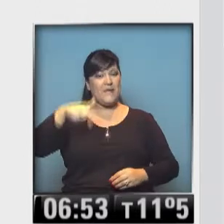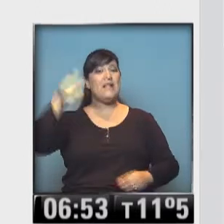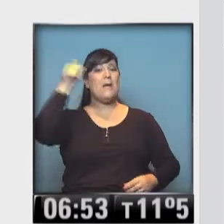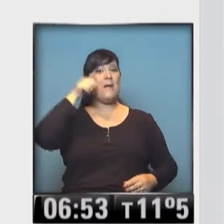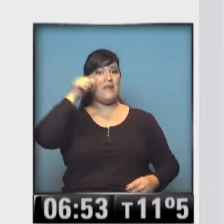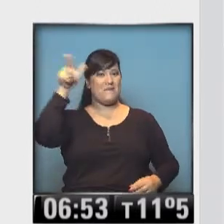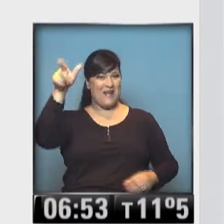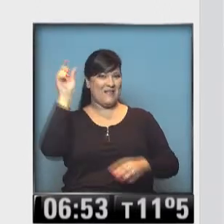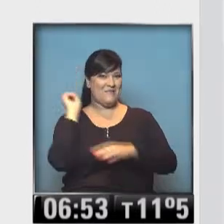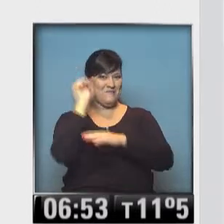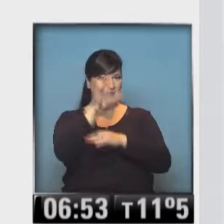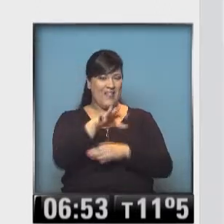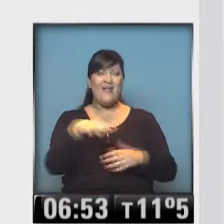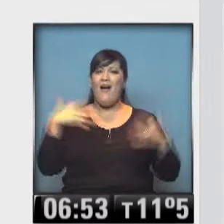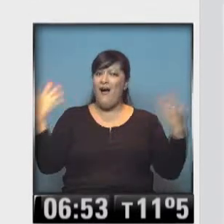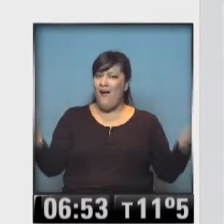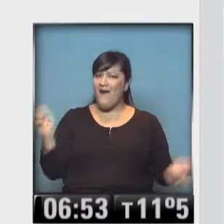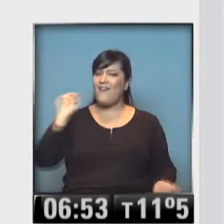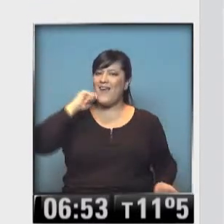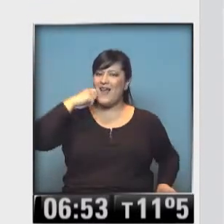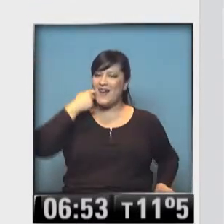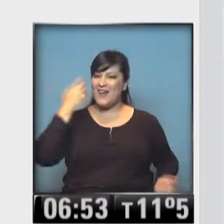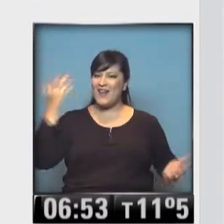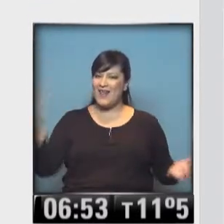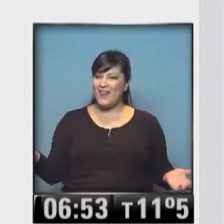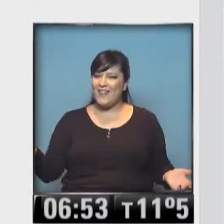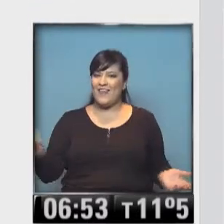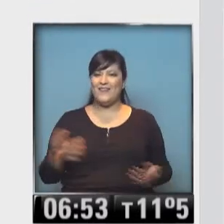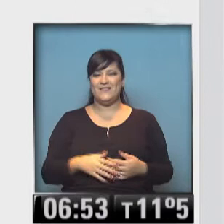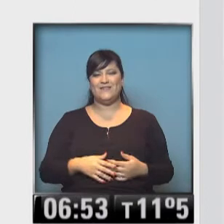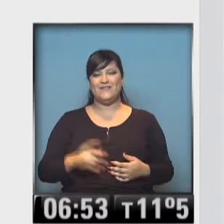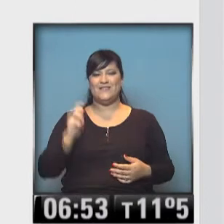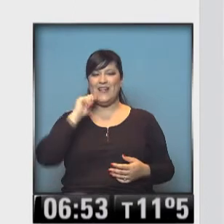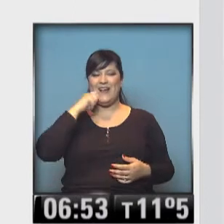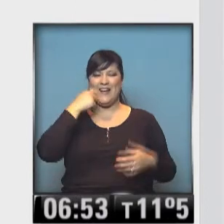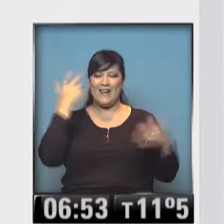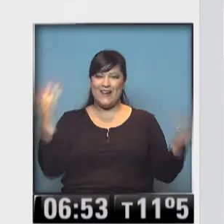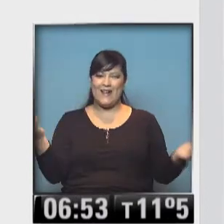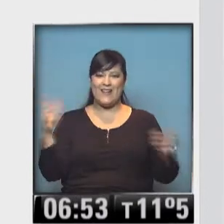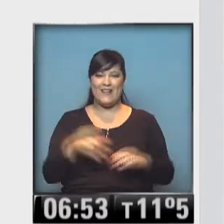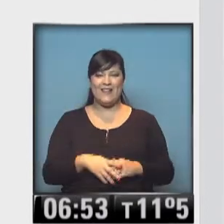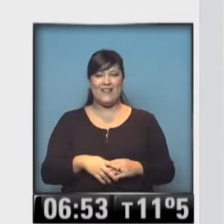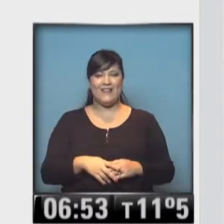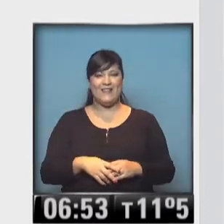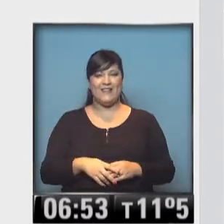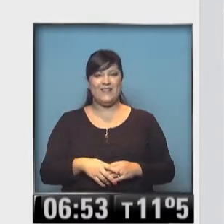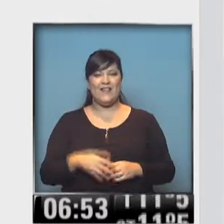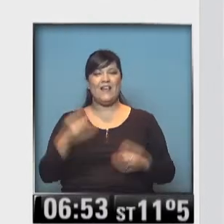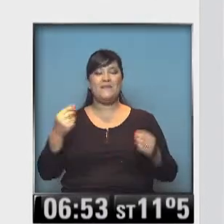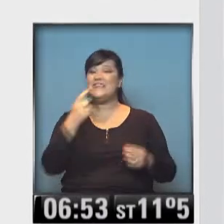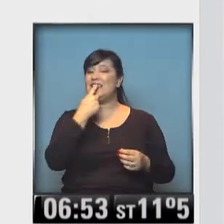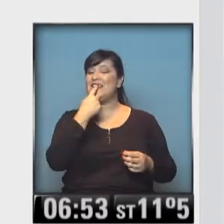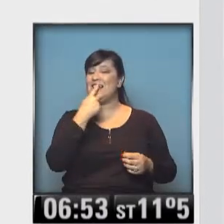Plata. ¡Ay, Andrea, qué lindos que son! ¡Lindos, Andrea! ¿Qué pasa? Pasó el ratoncito por ahí,